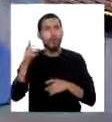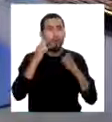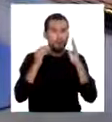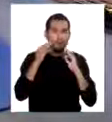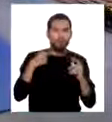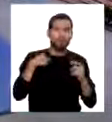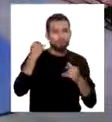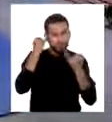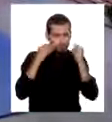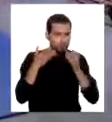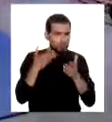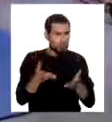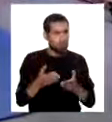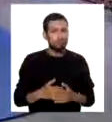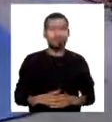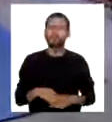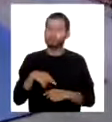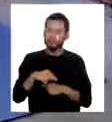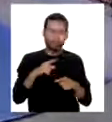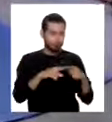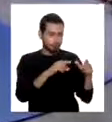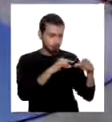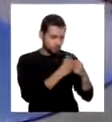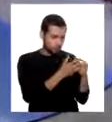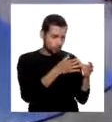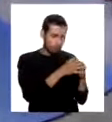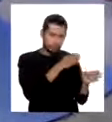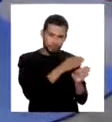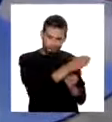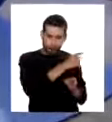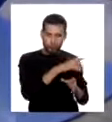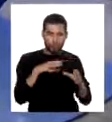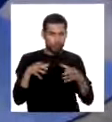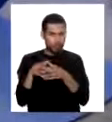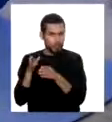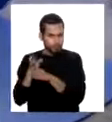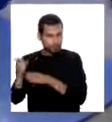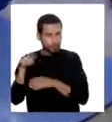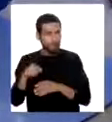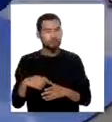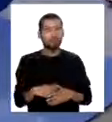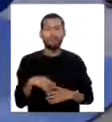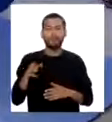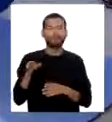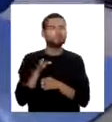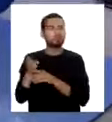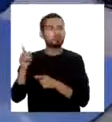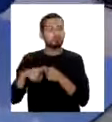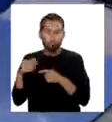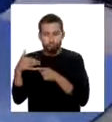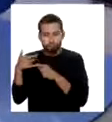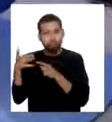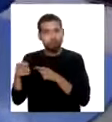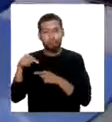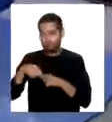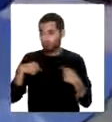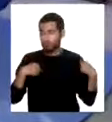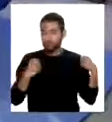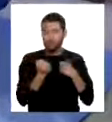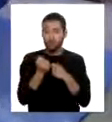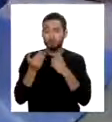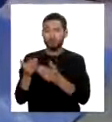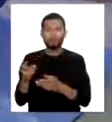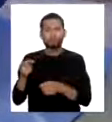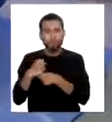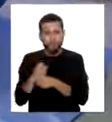su emprendimiento. Entonces se forma el grupo de interés y el proyecto a ellos lo que les acompaña es en, digamos, la